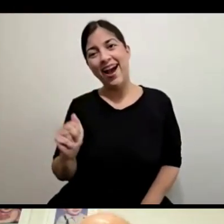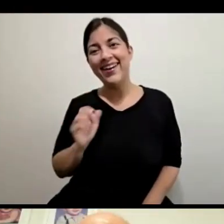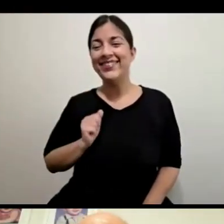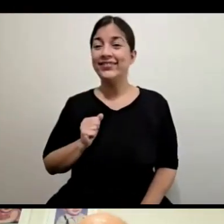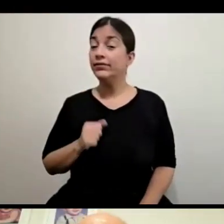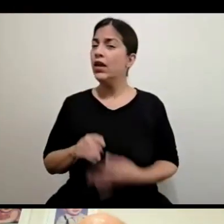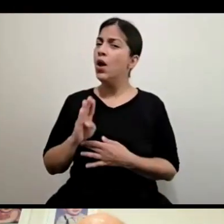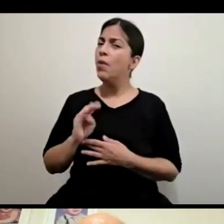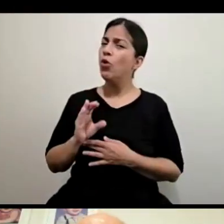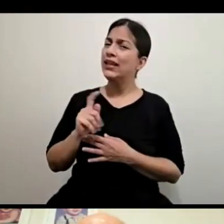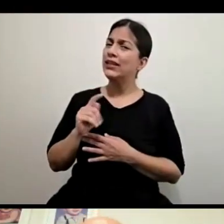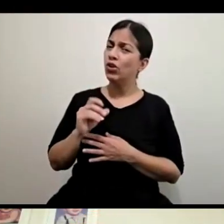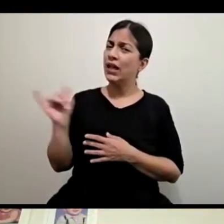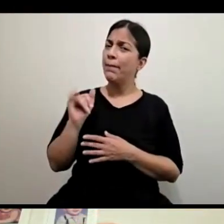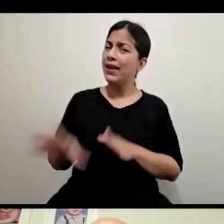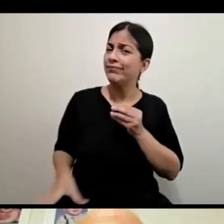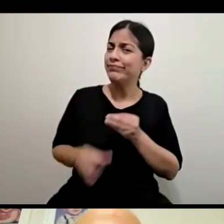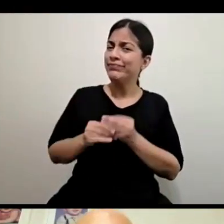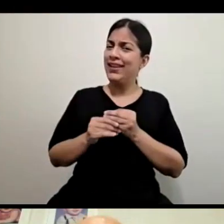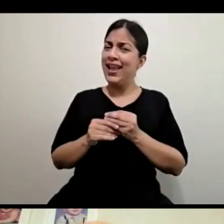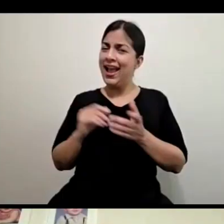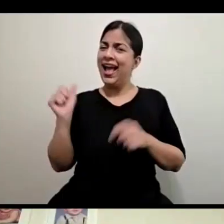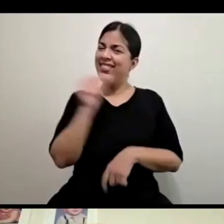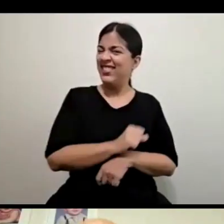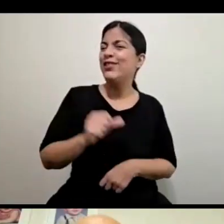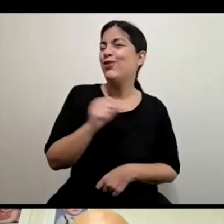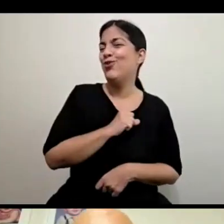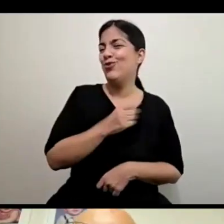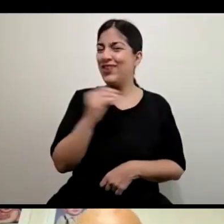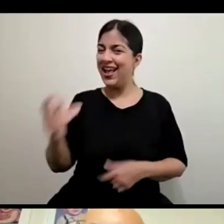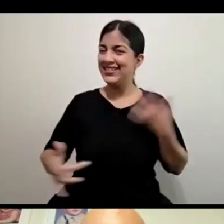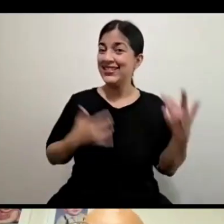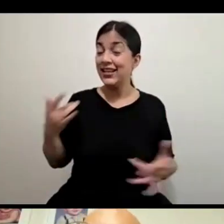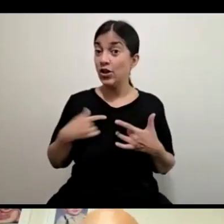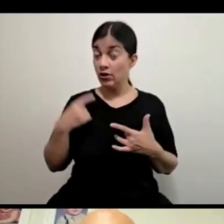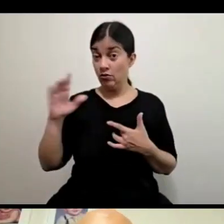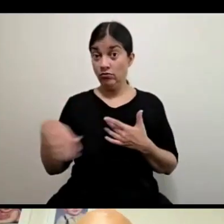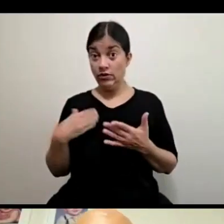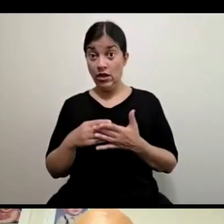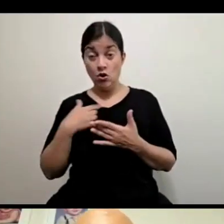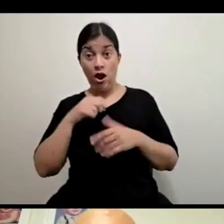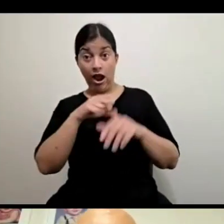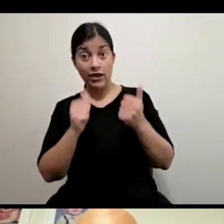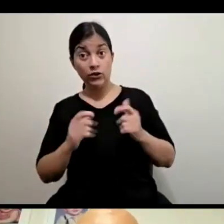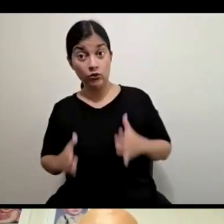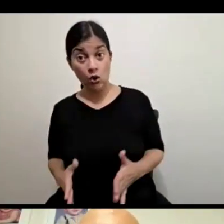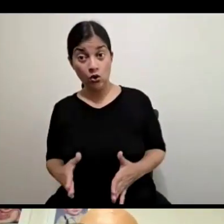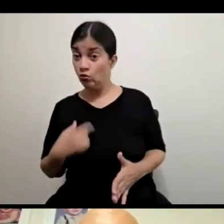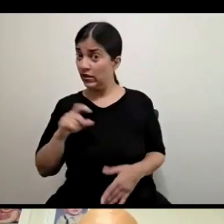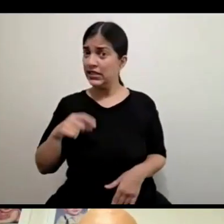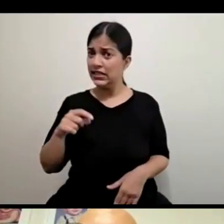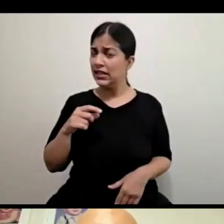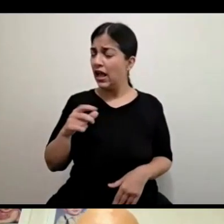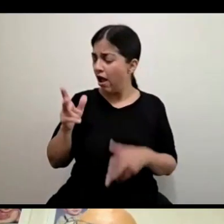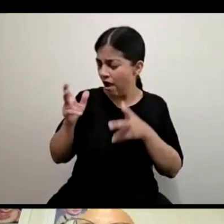da un estado anímico, te da una atmósfera, te da una sensación que cuando uno está como actor creando, tú necesitas esa